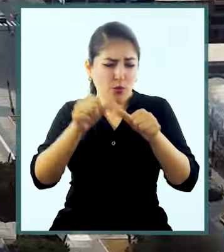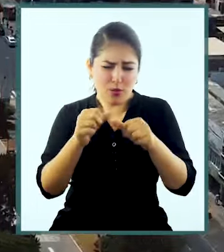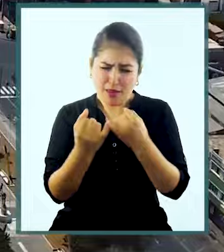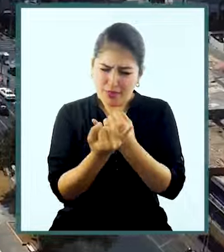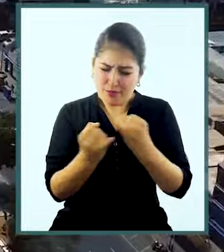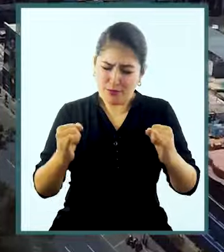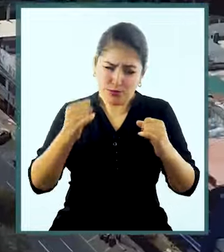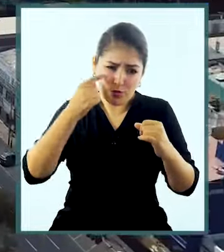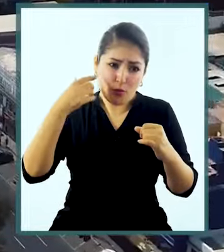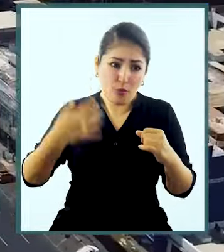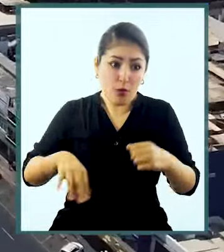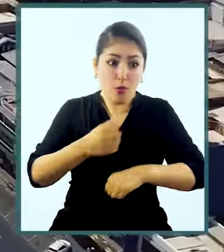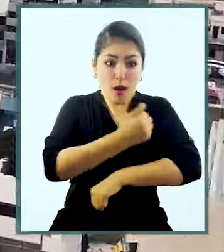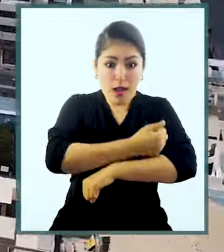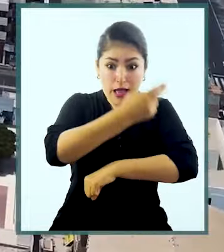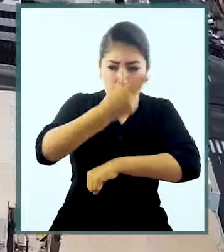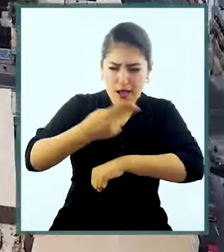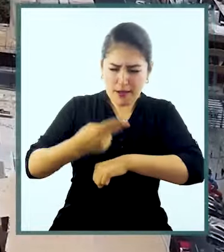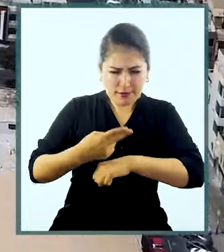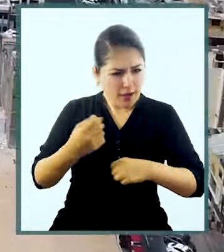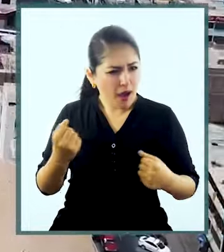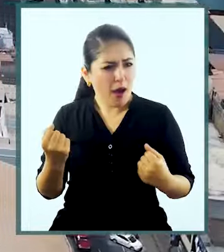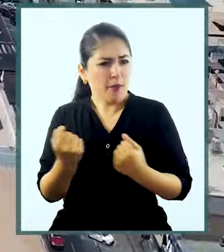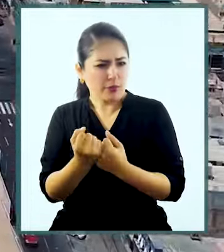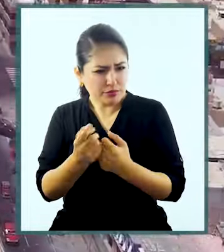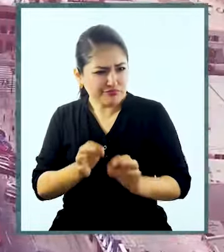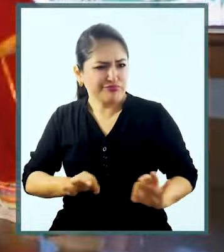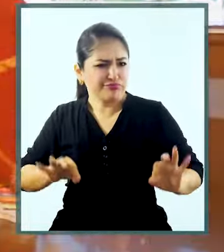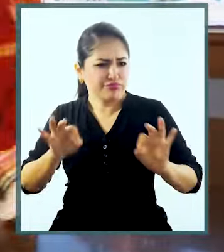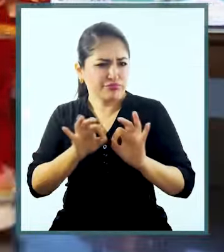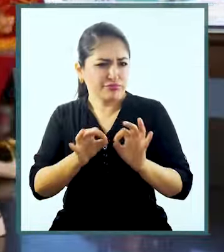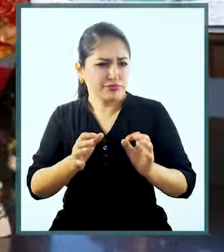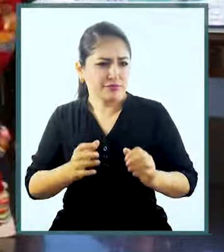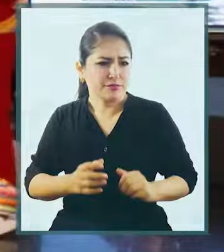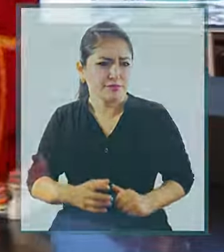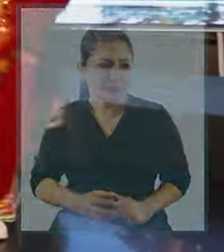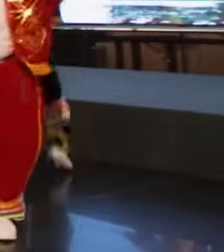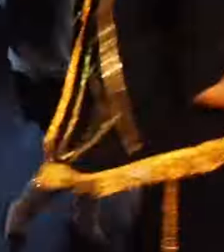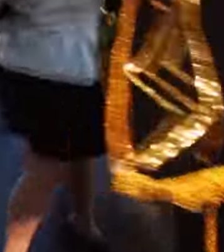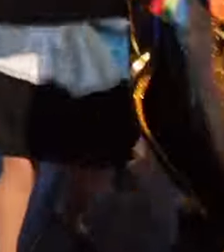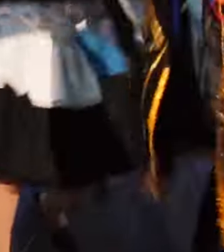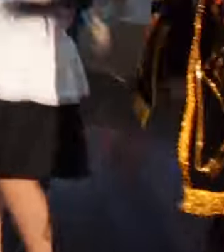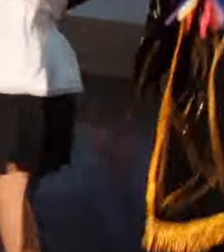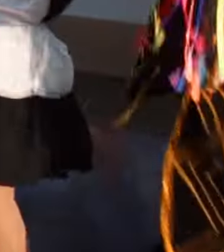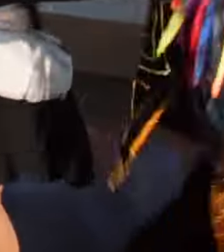un proceso y Ancas fue partícipe directo de ese proceso.